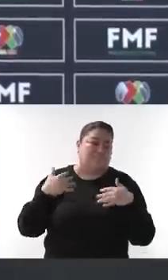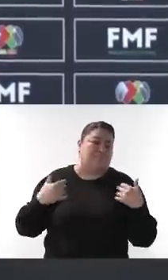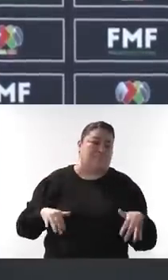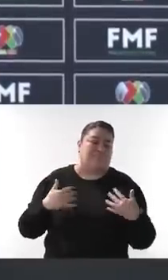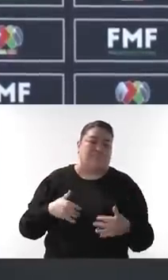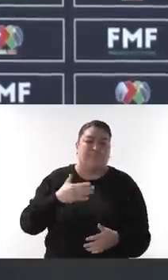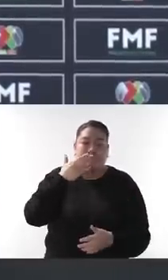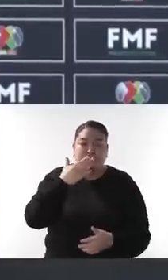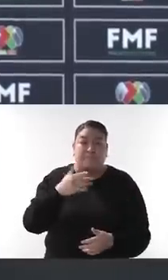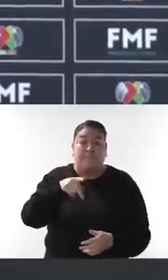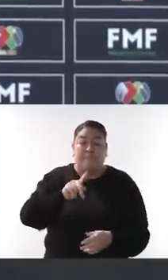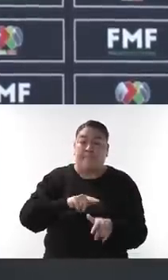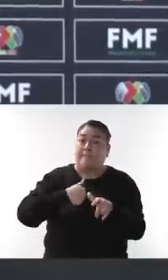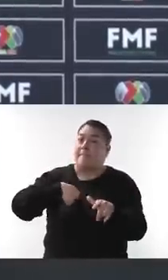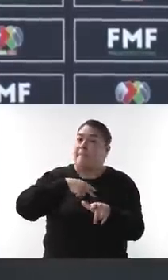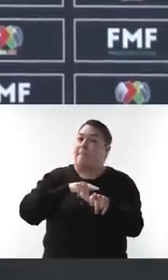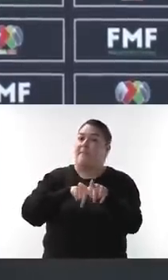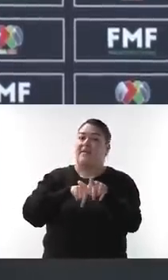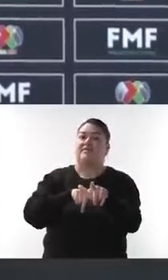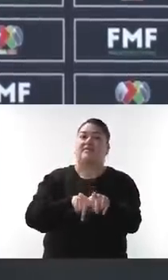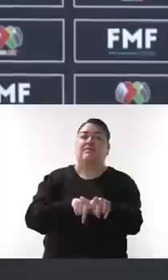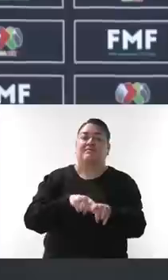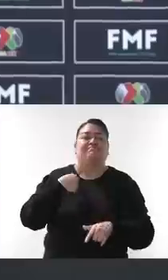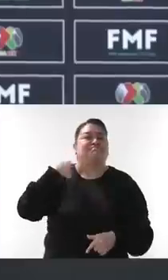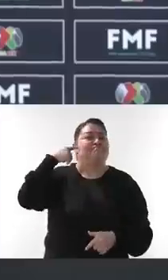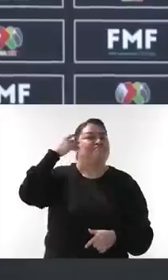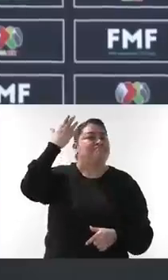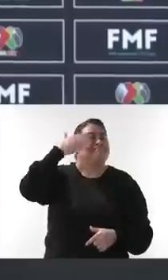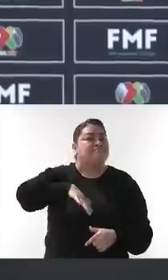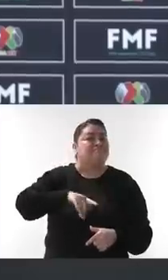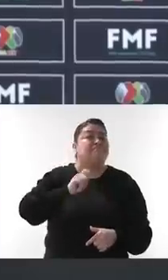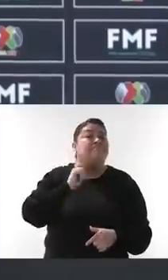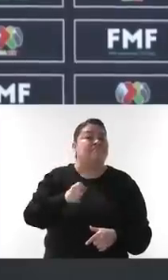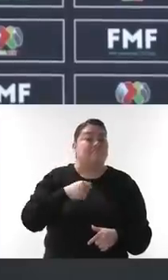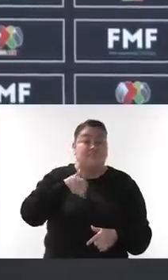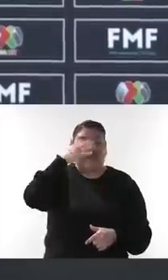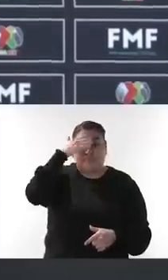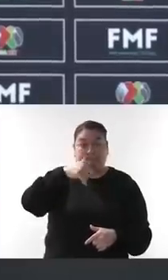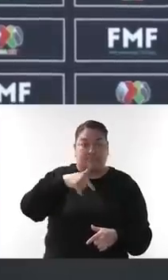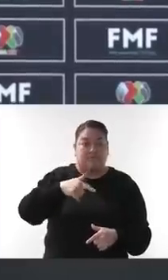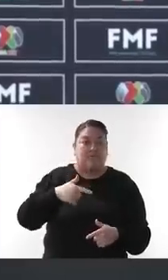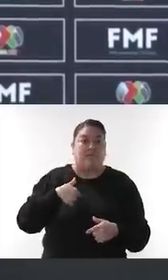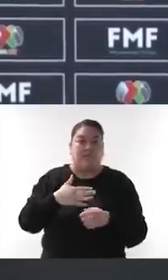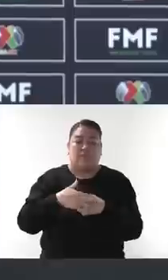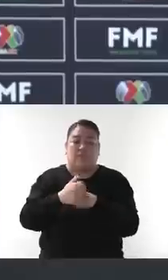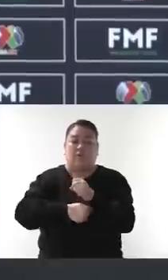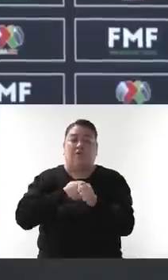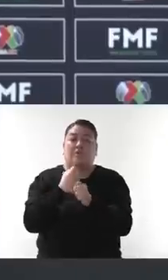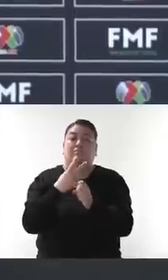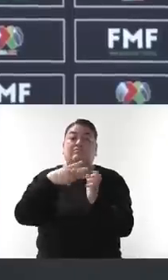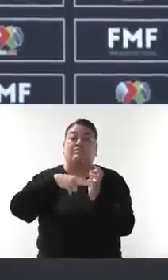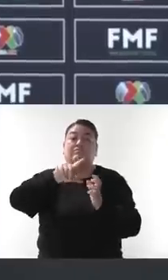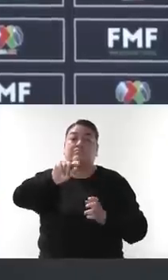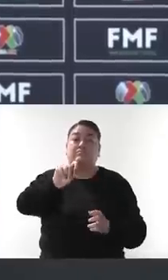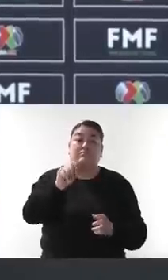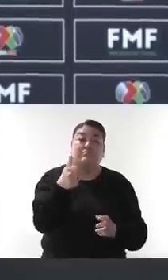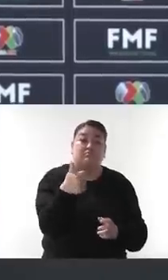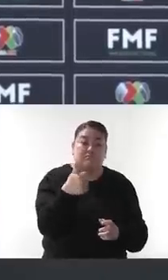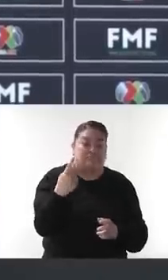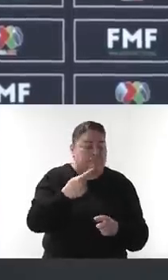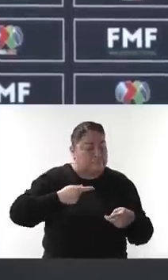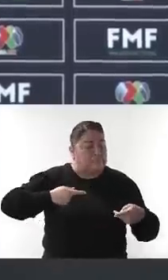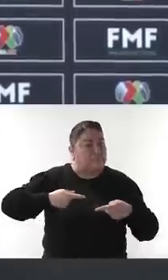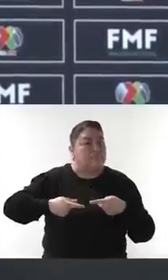Pero con eso no basta. Sabemos que no tenemos un proceso de eliminación hacia el 2026. Y en ese sentido,